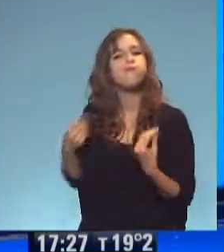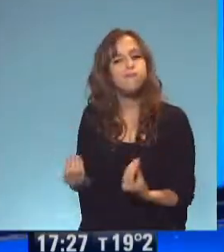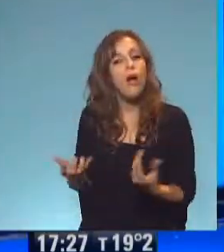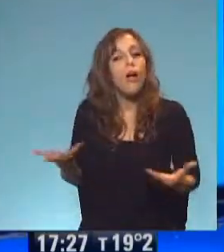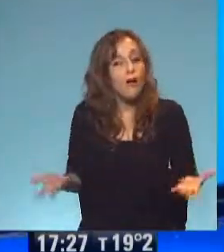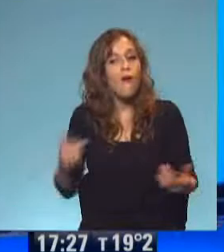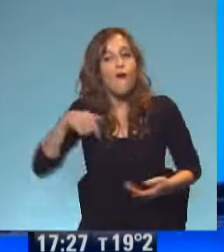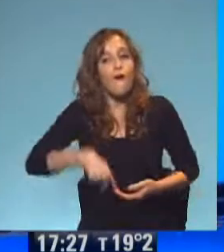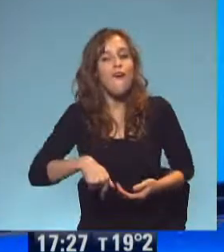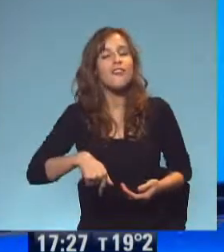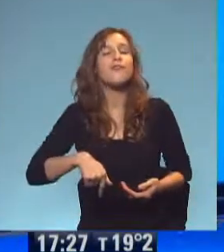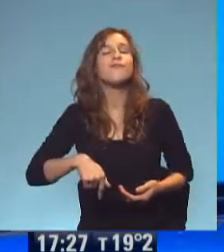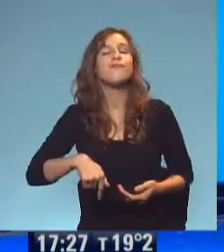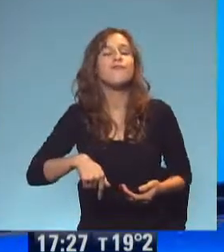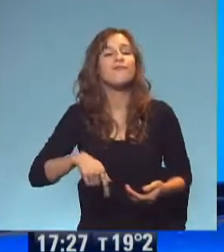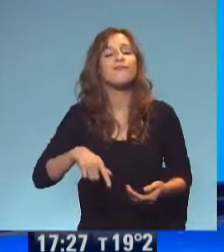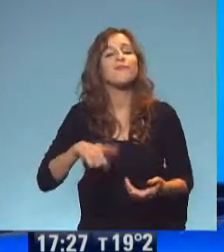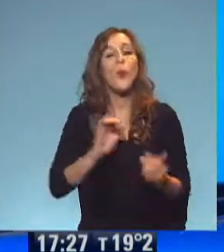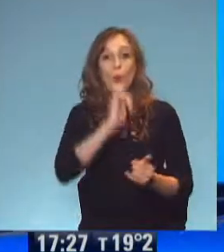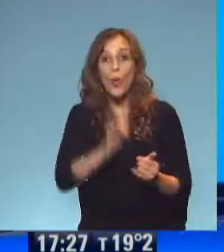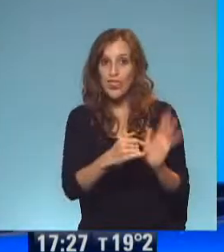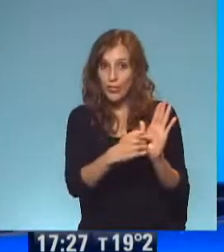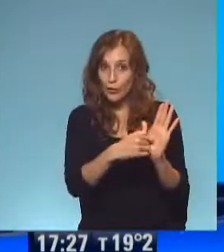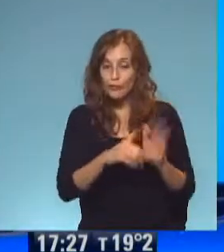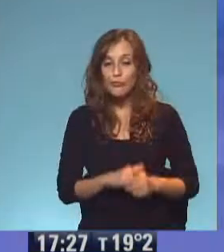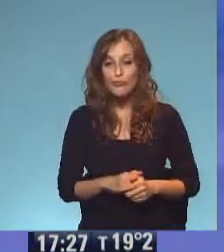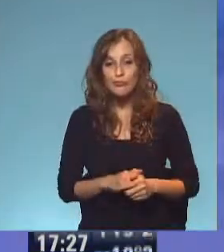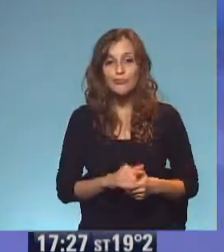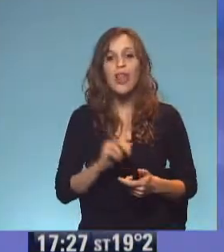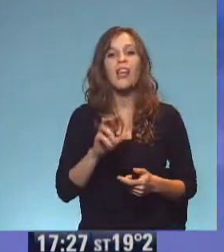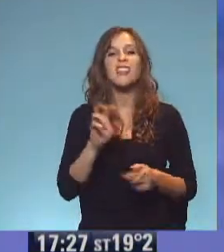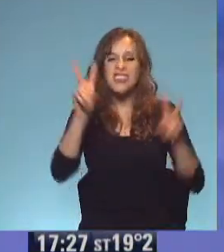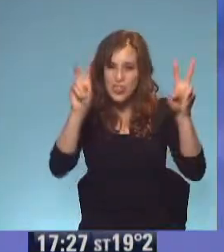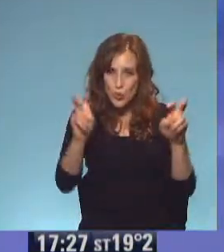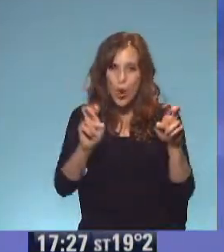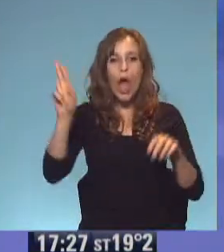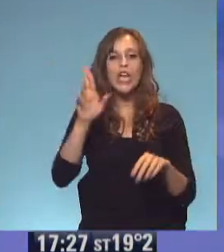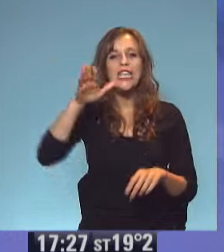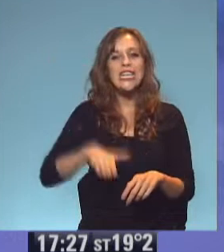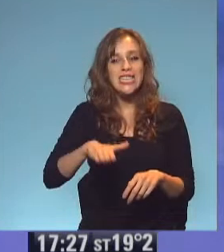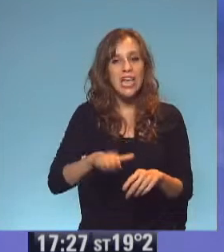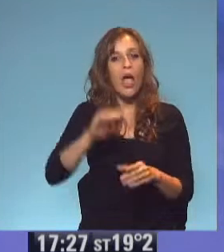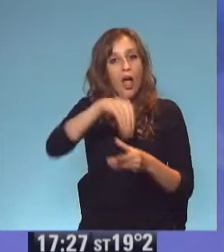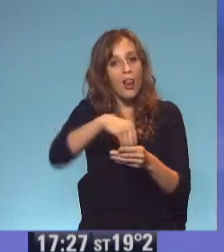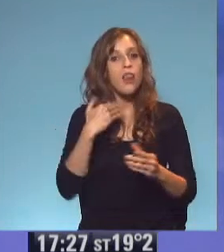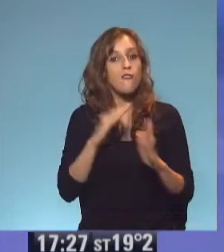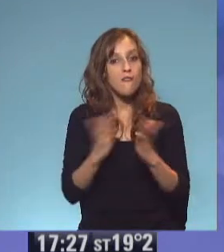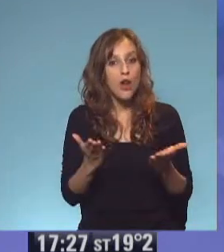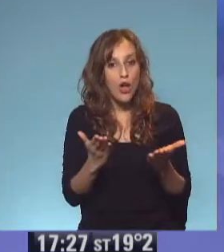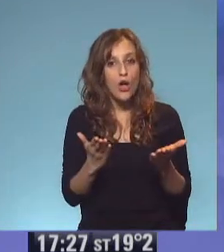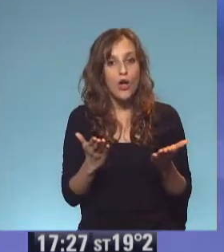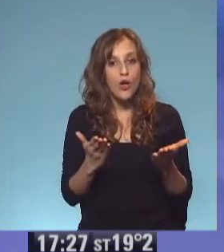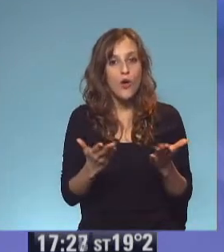les traje La niña del libro de Graciela Pérez Aguilar. Ah, mira.